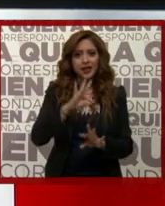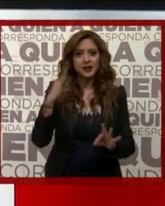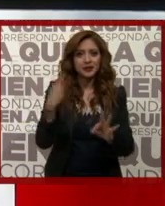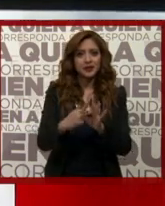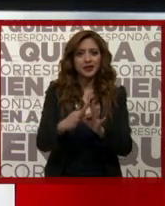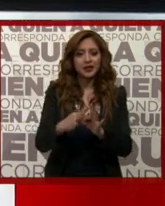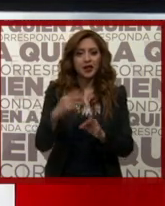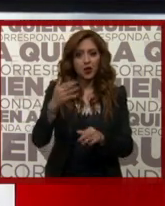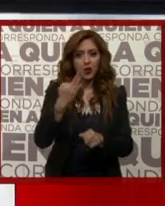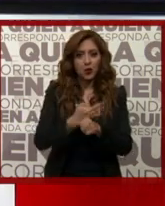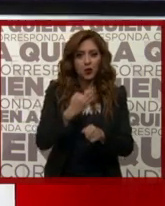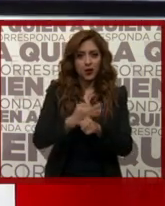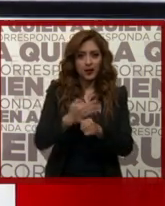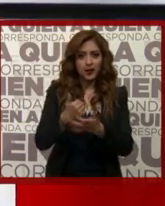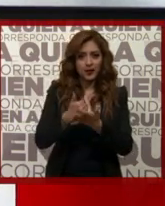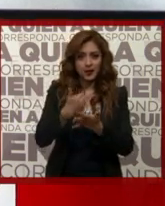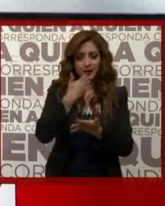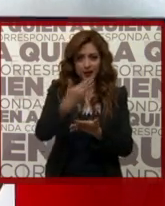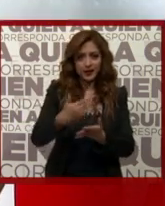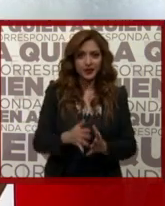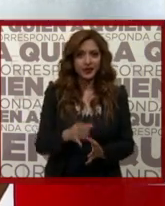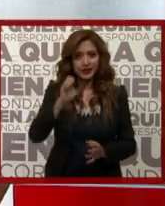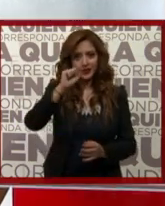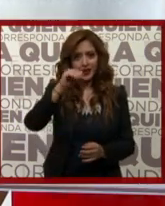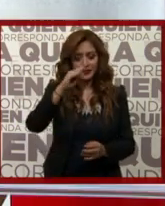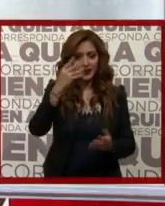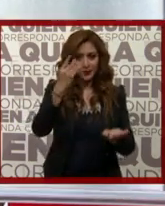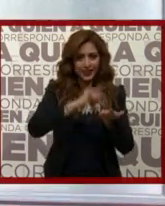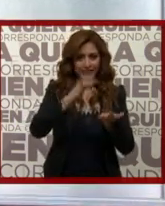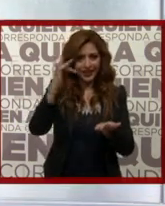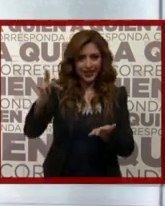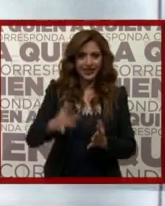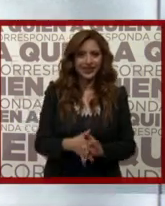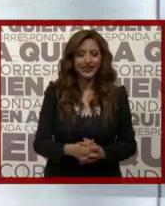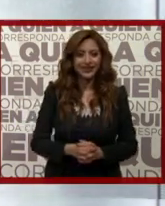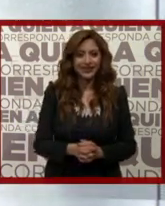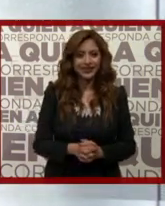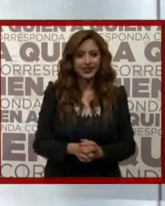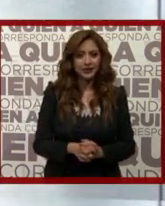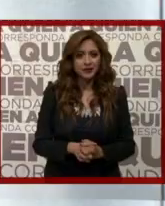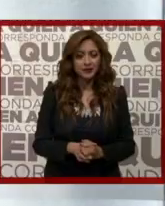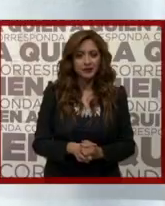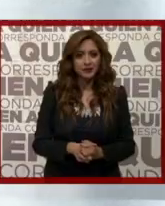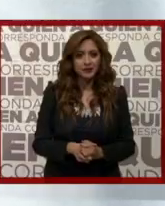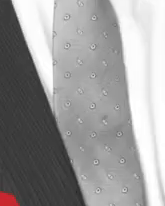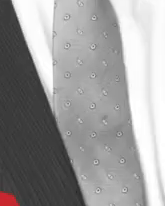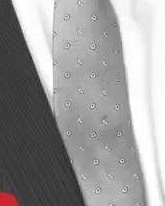paisano, está arreglado aquello ya. Gracias, Sammy, agradécelo, por favor, si está. Claro que sí, con mucho gusto. Gracias.